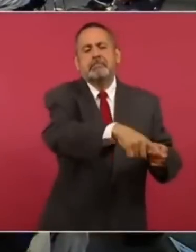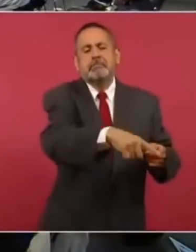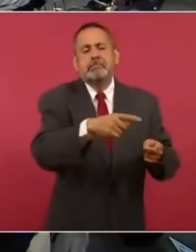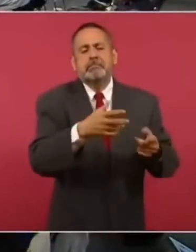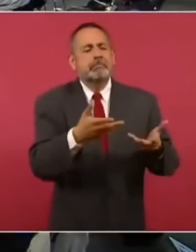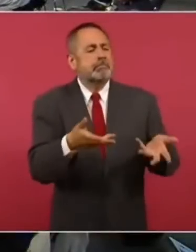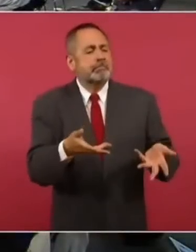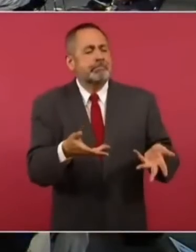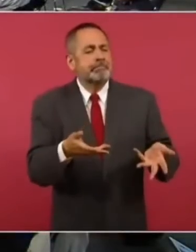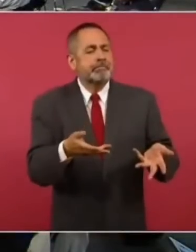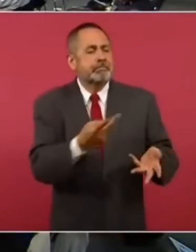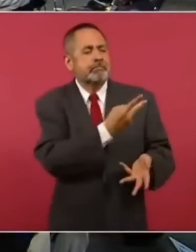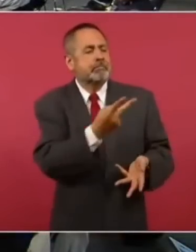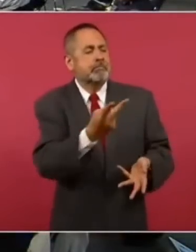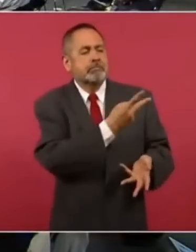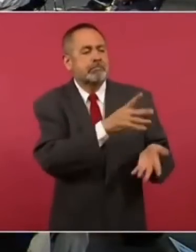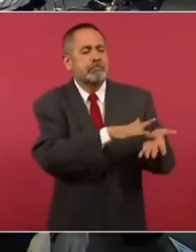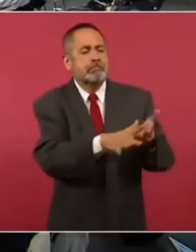y